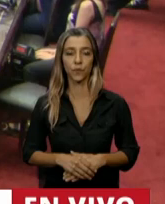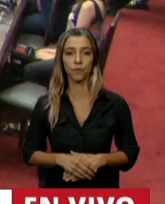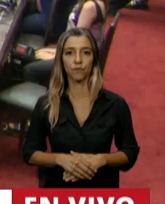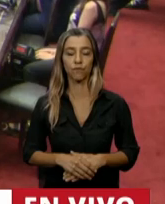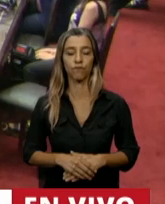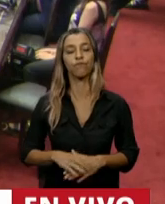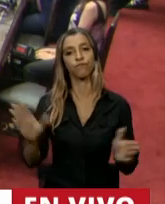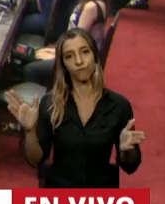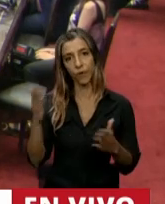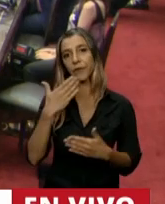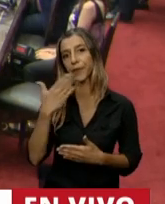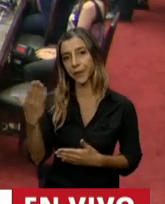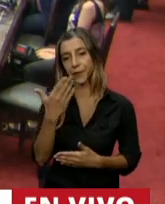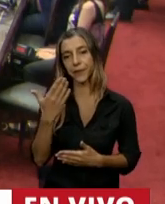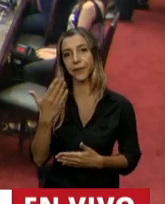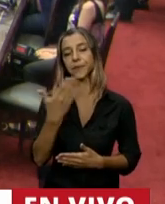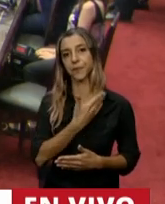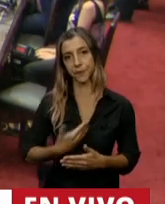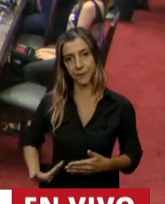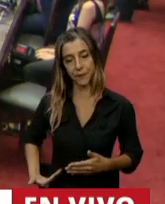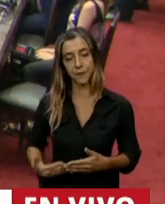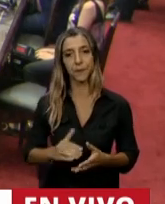Hola, gracias señor presidente.